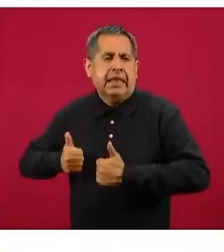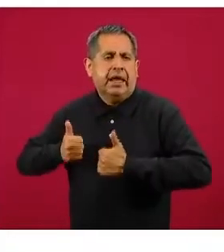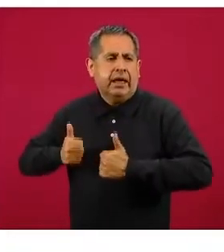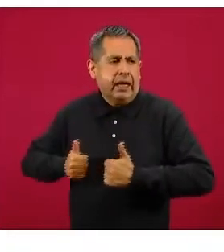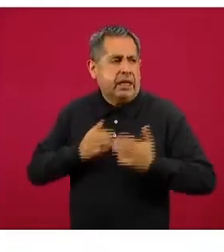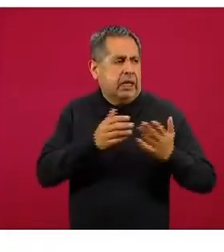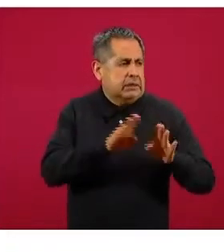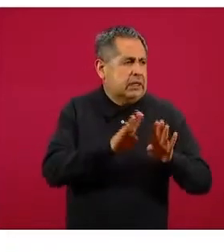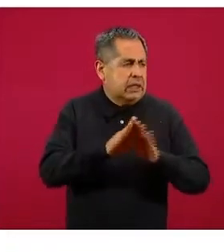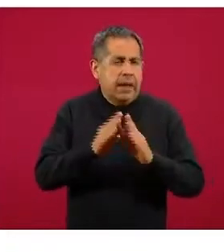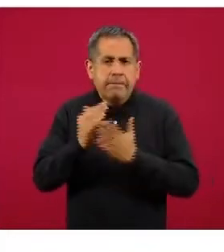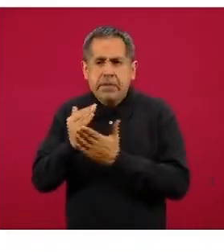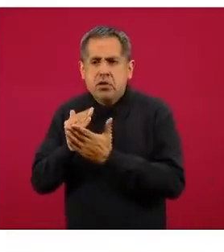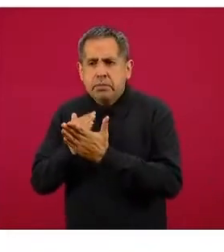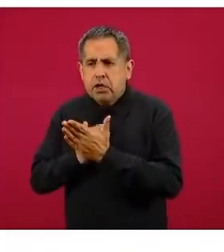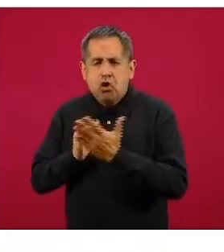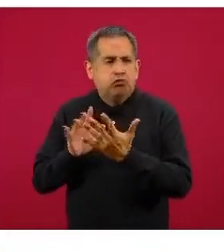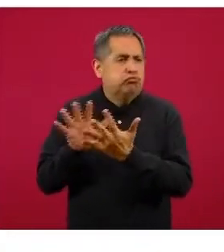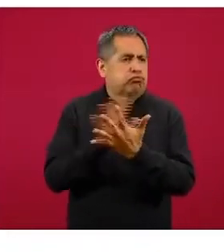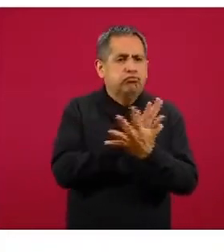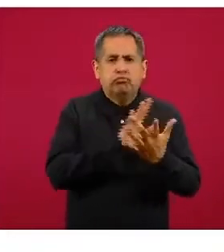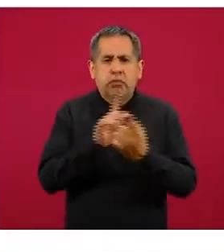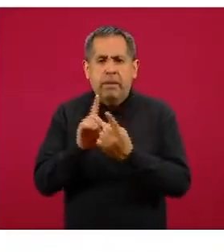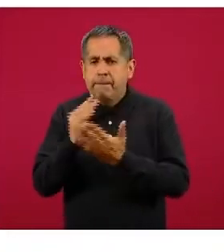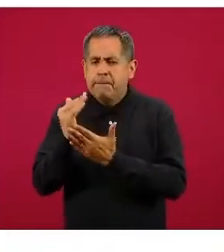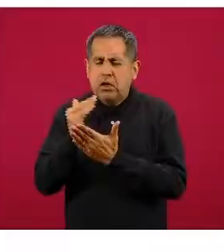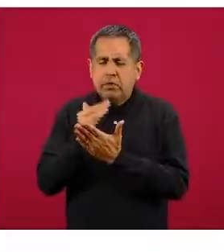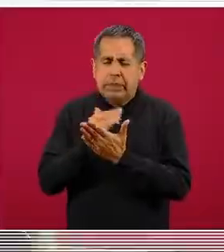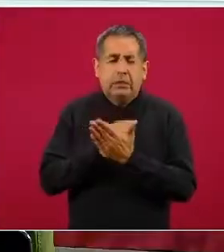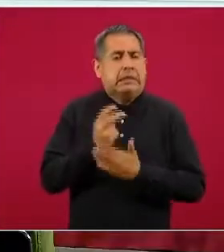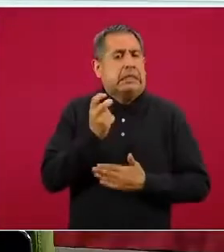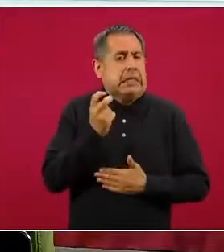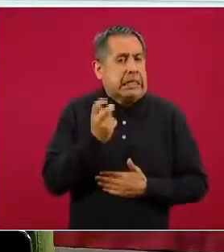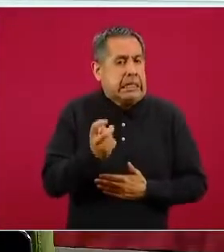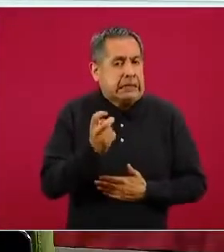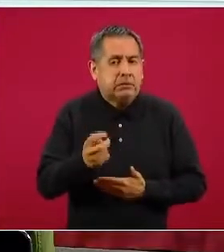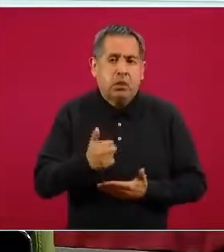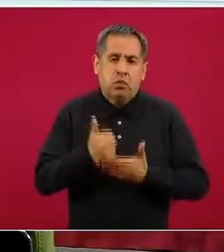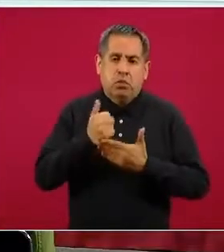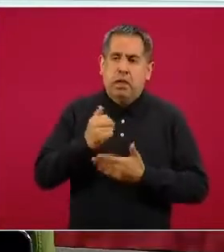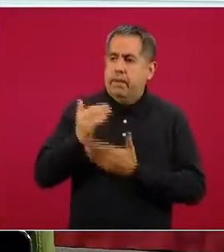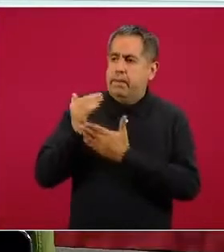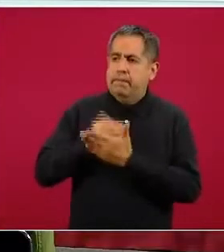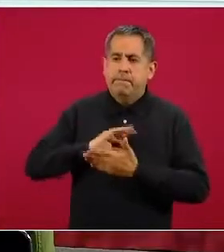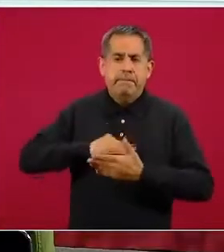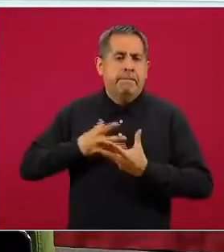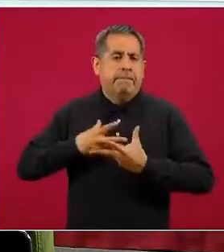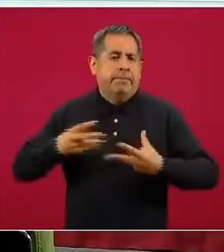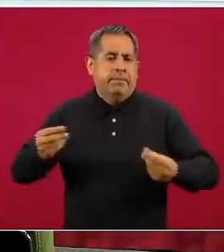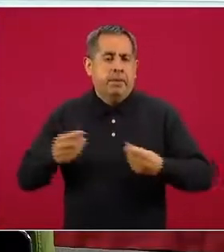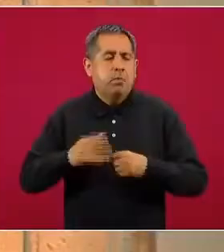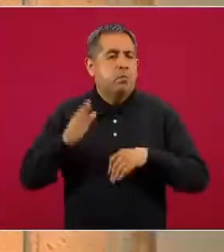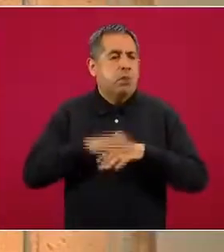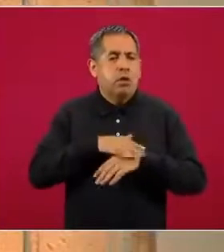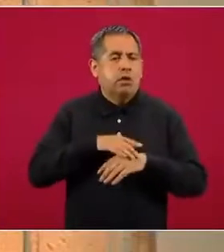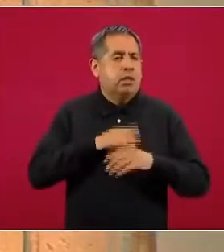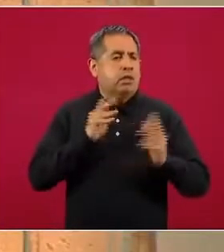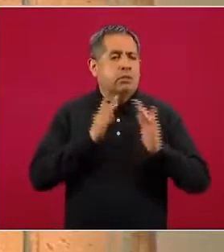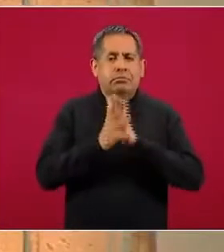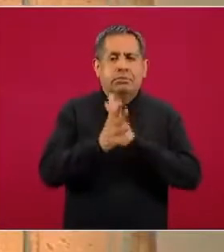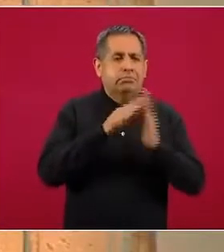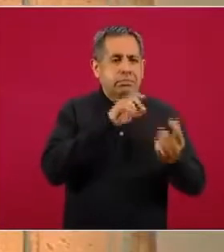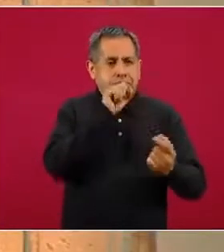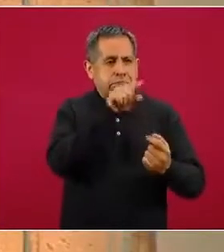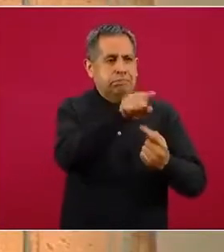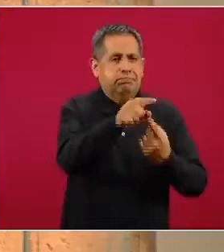la interacción entre personas, que es el principal riesgo de la transmisión por vía aérea del virus SARS-CoV-2 entre una